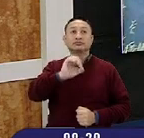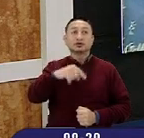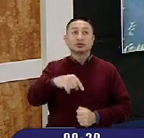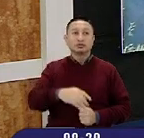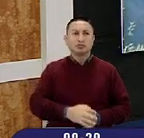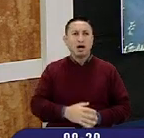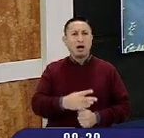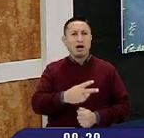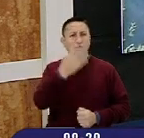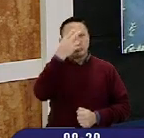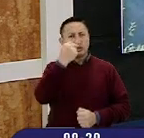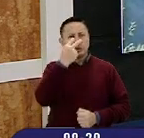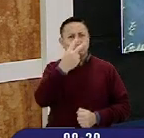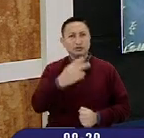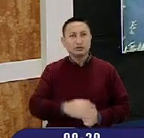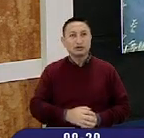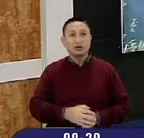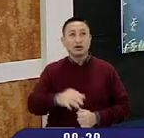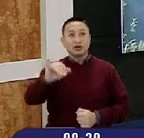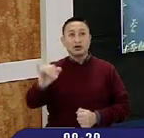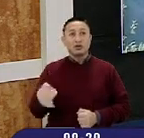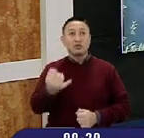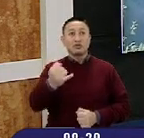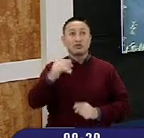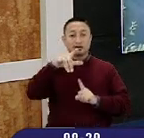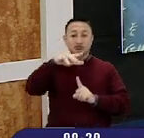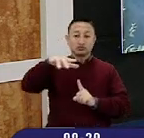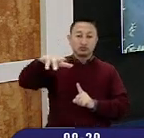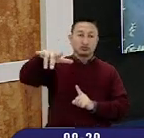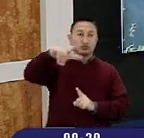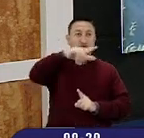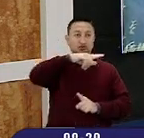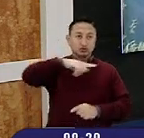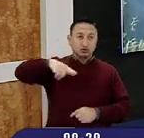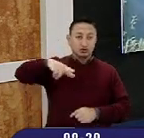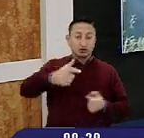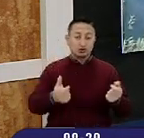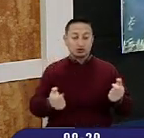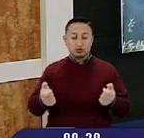vista la que nos pone. En jueves, un dron de por medio, con esta